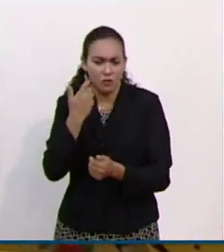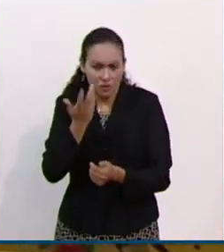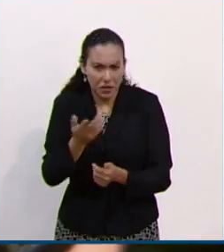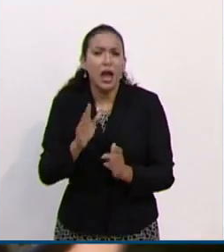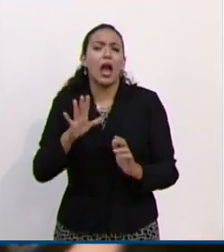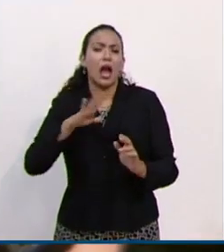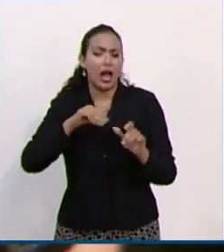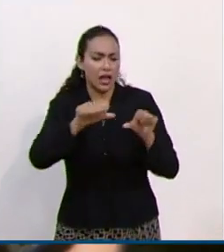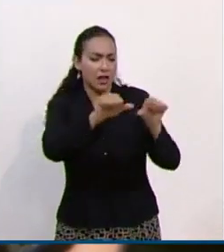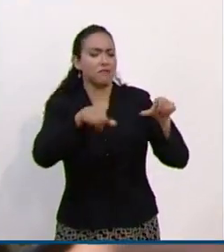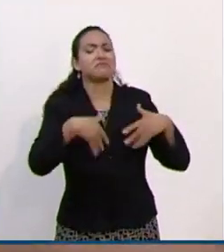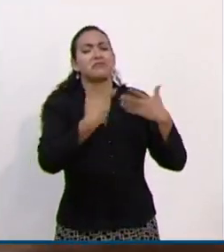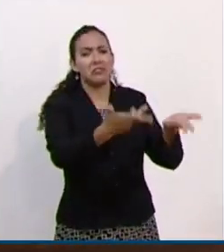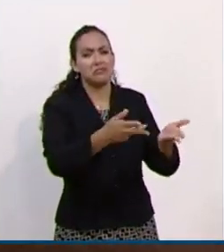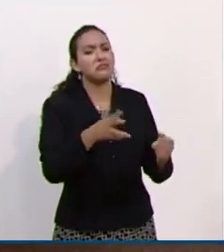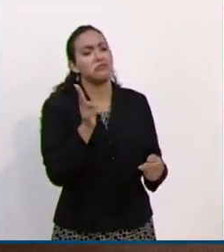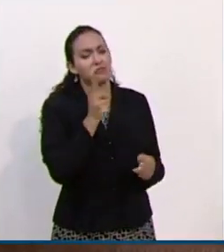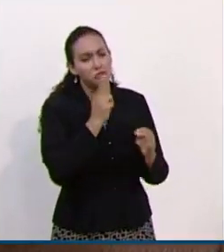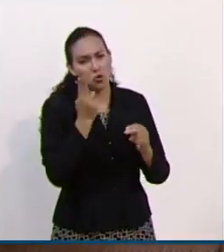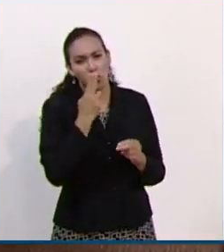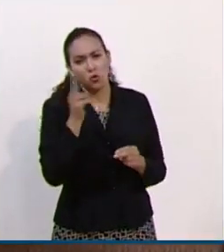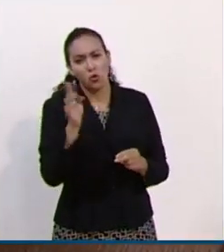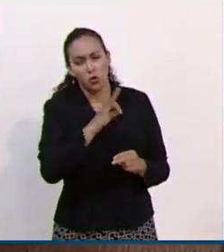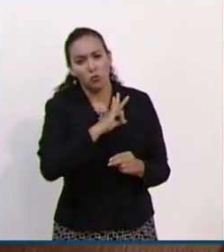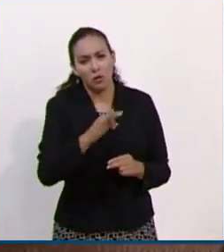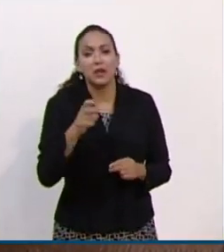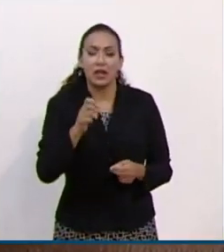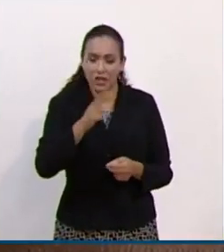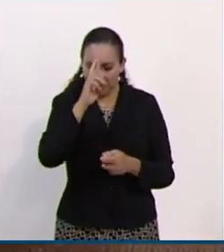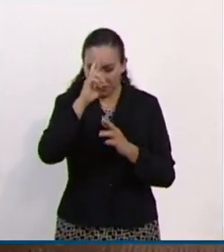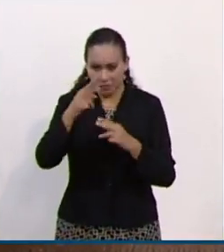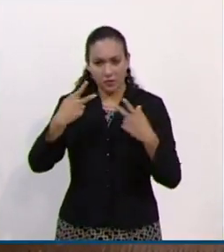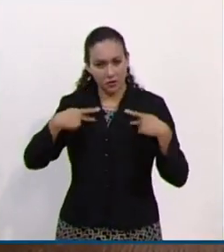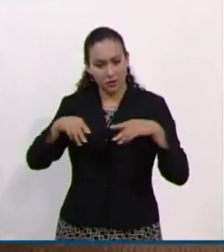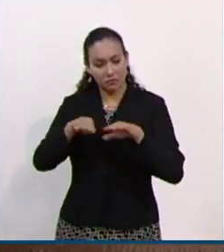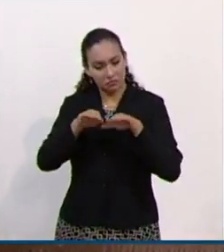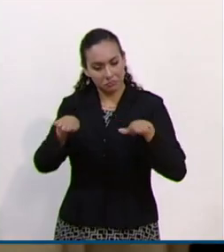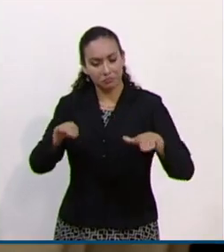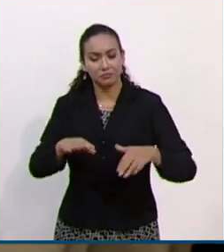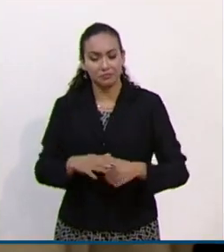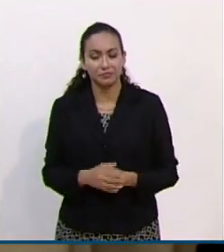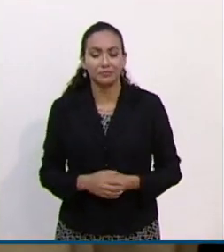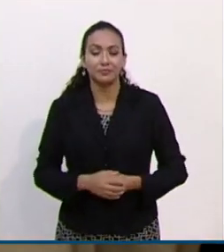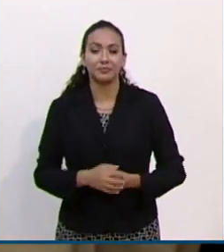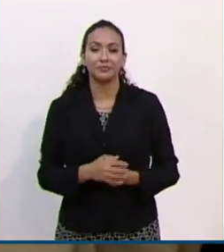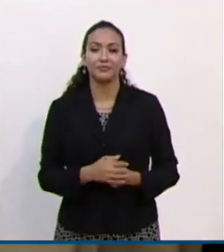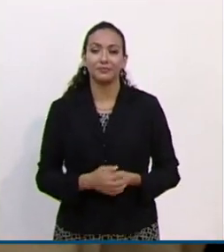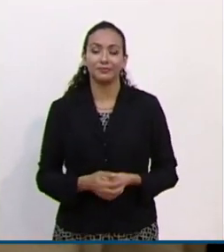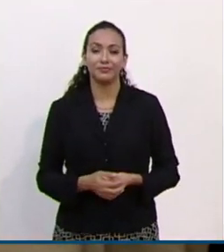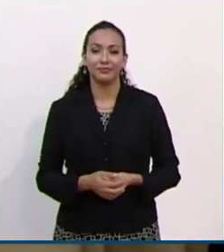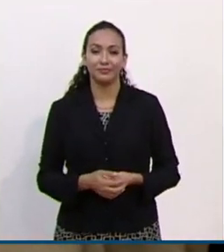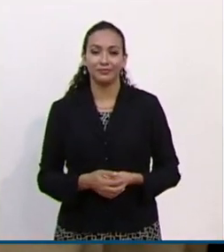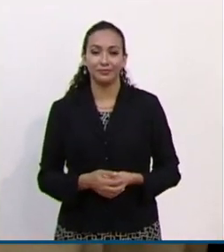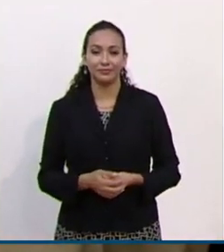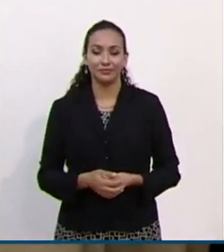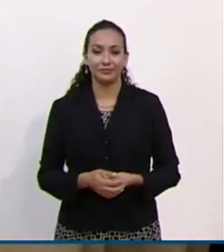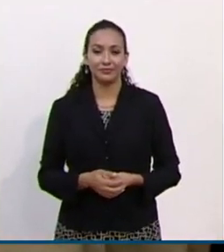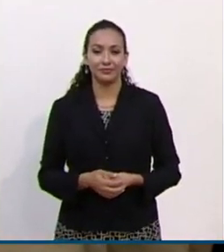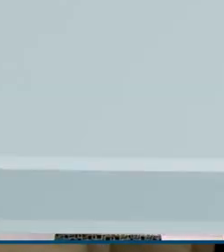no discriminación y progresividad al establecer esa medida. Para el canal del Poder Judicial de la Federación, Mario López